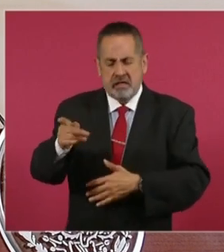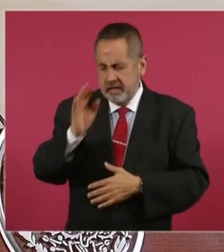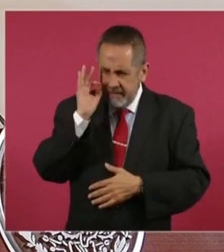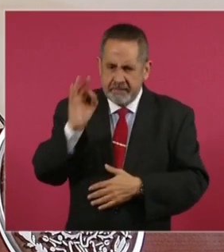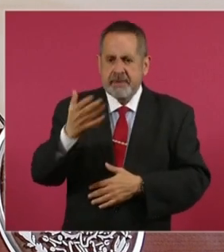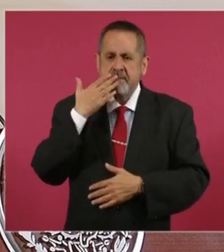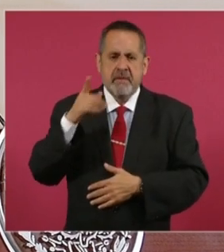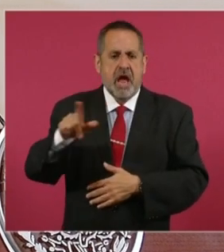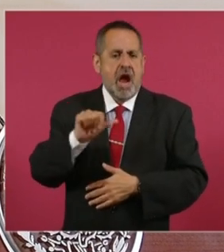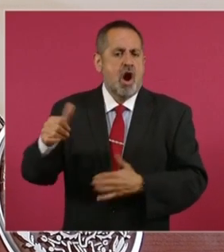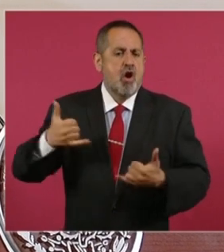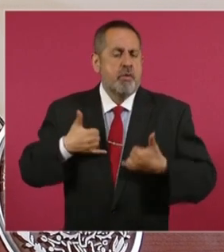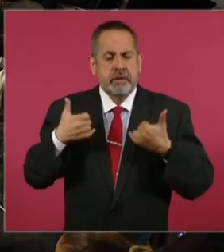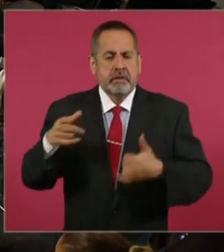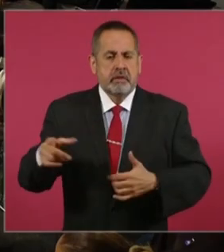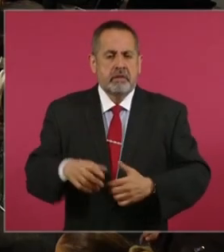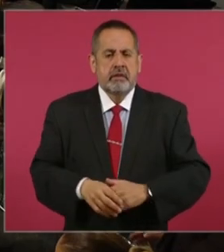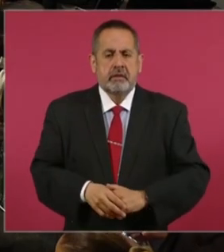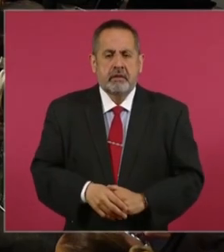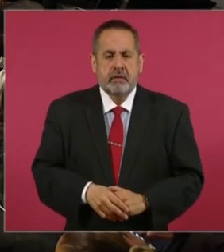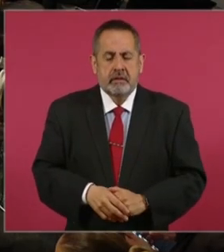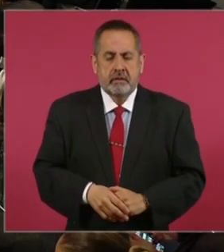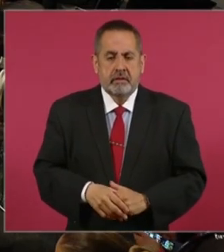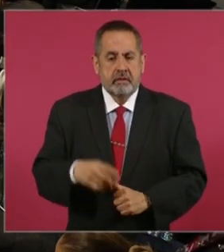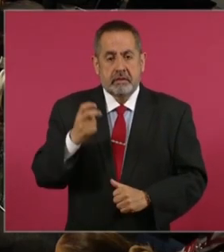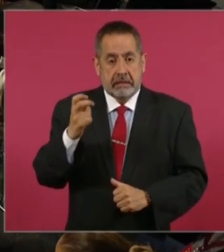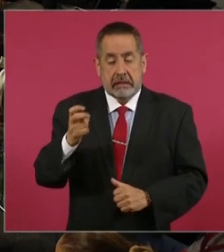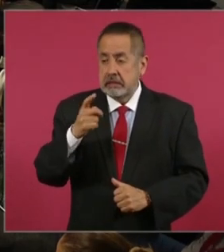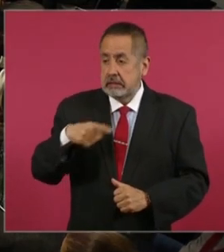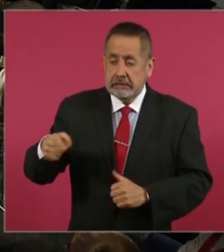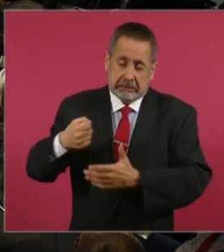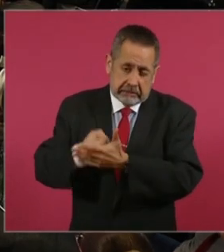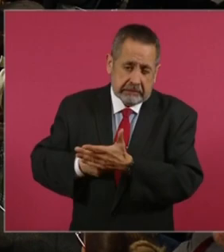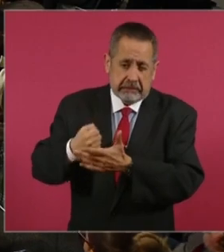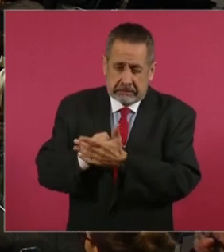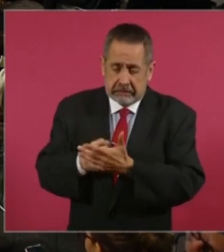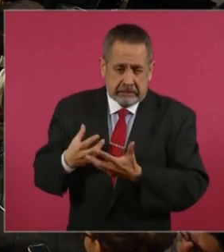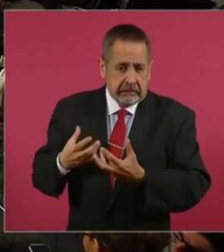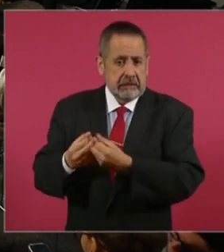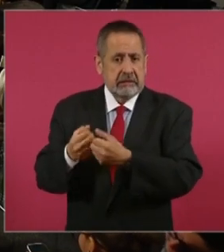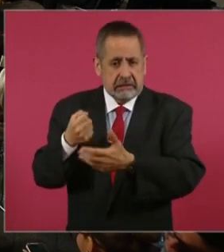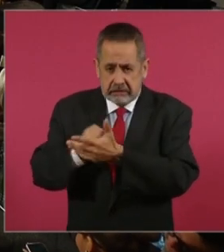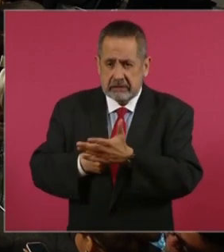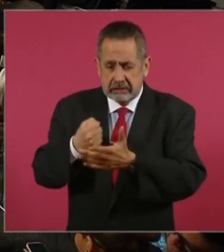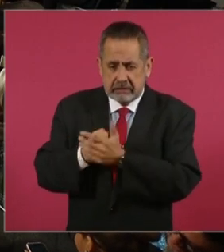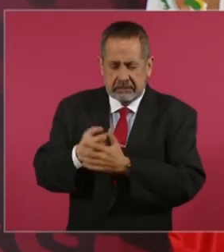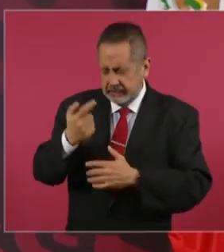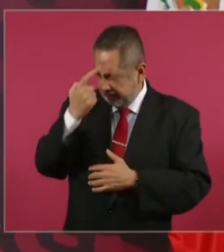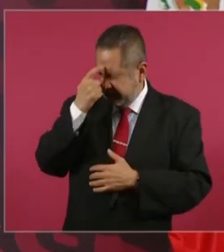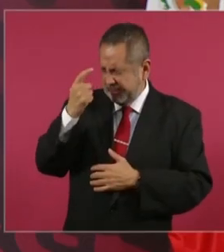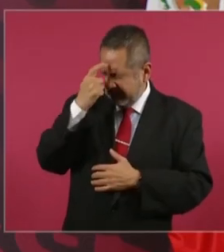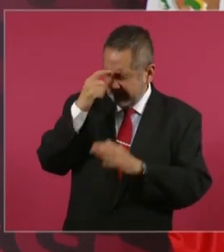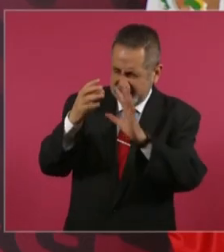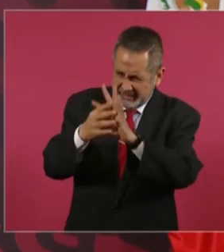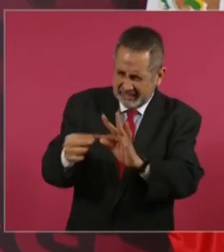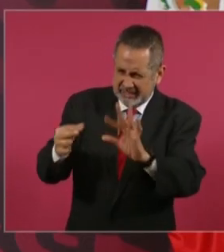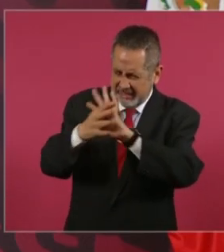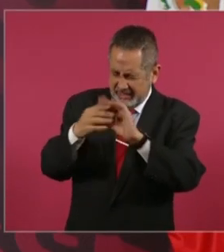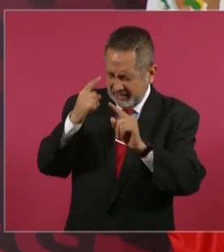y así se lucha, haciendo conciencia,